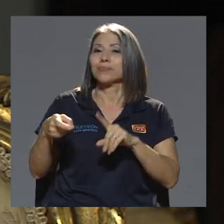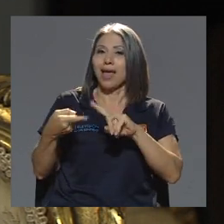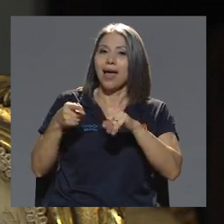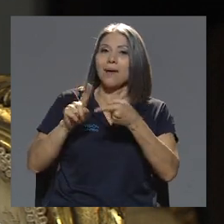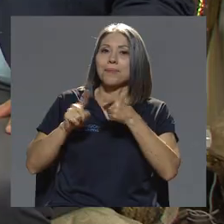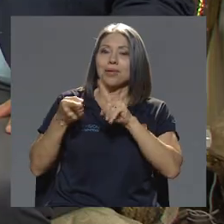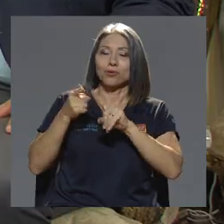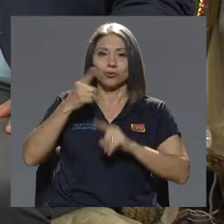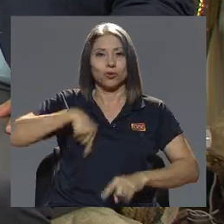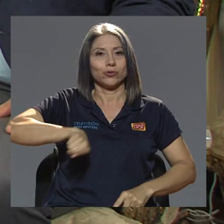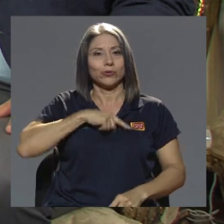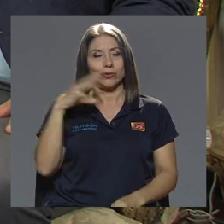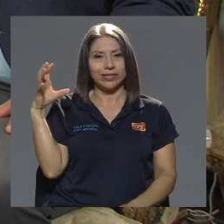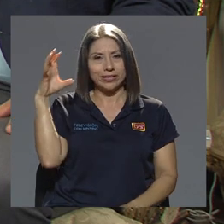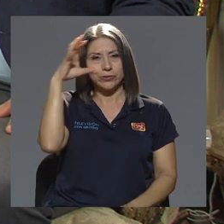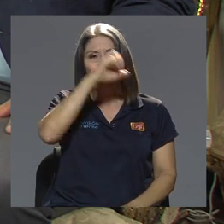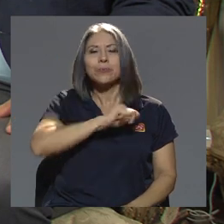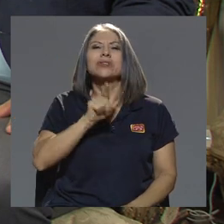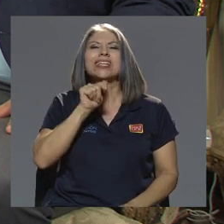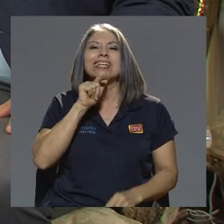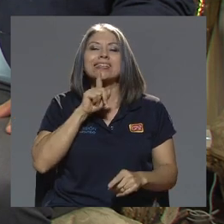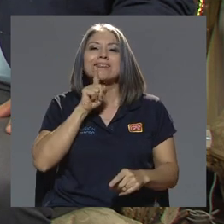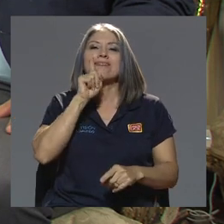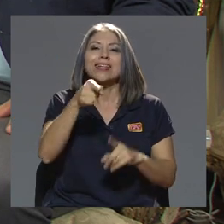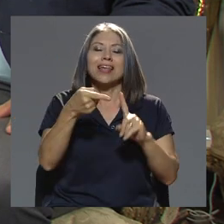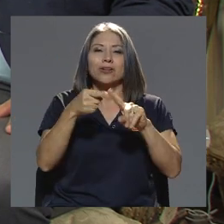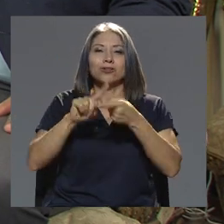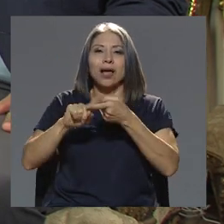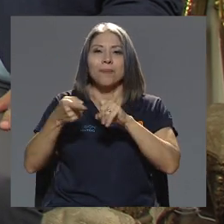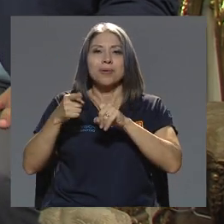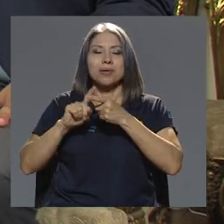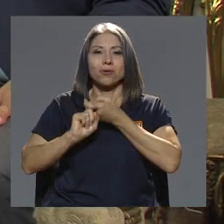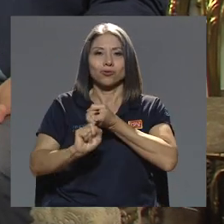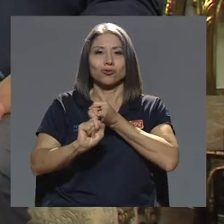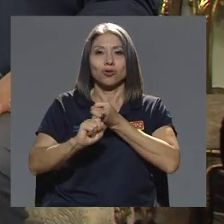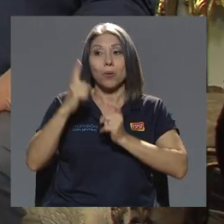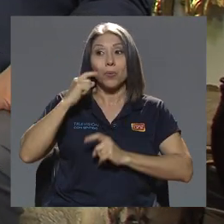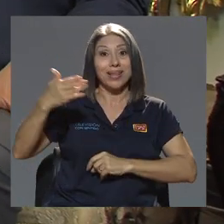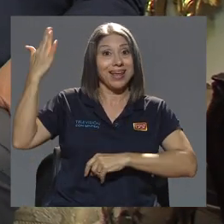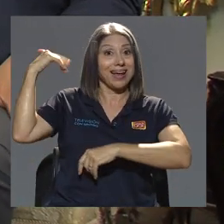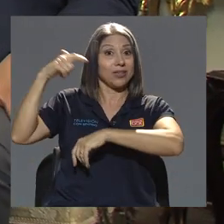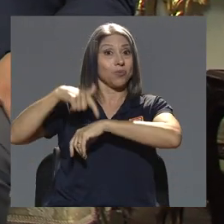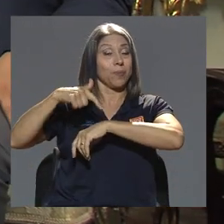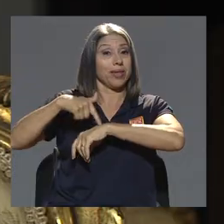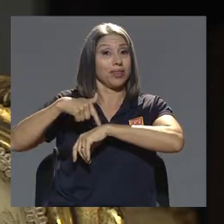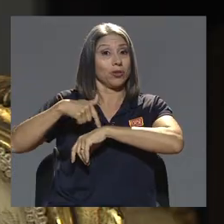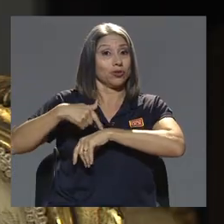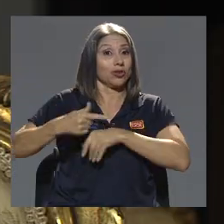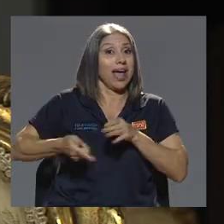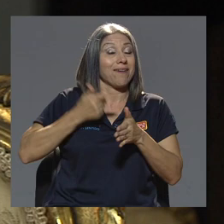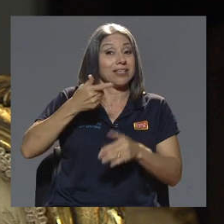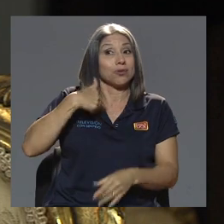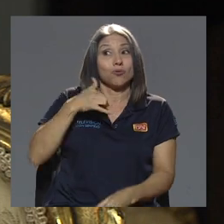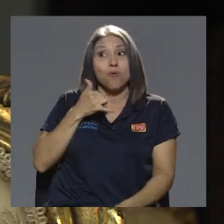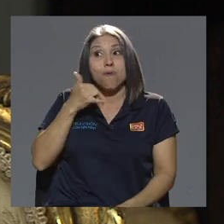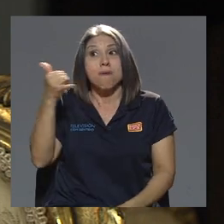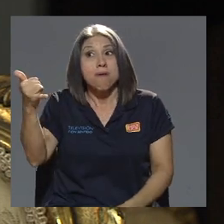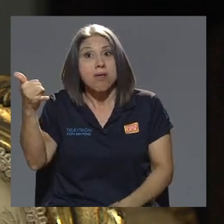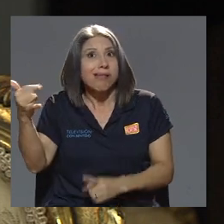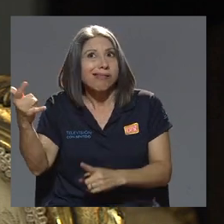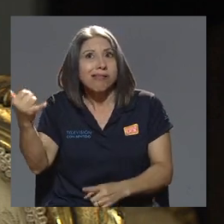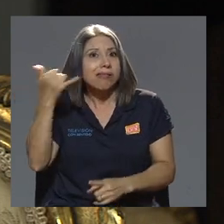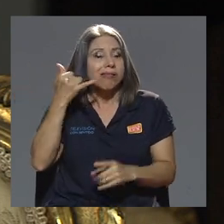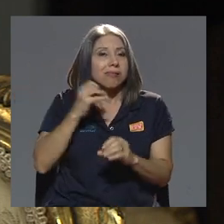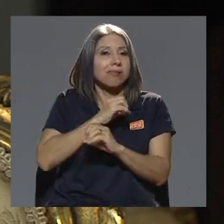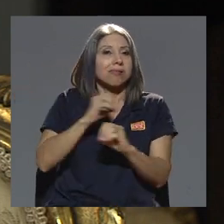amigos. Porque en aquellos momentos había gente que ni siquiera nos contestaba el teléfono. El linchamiento mediático que